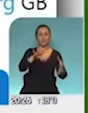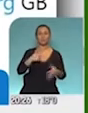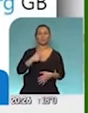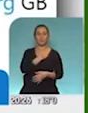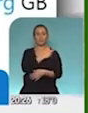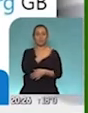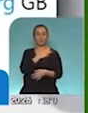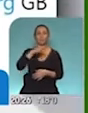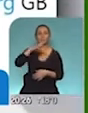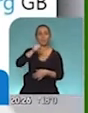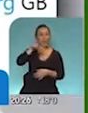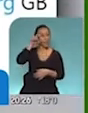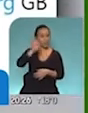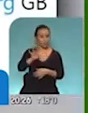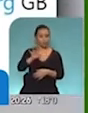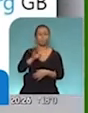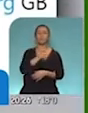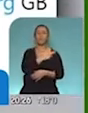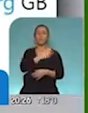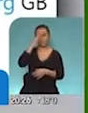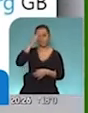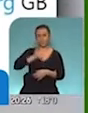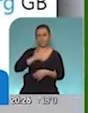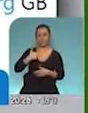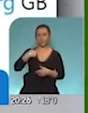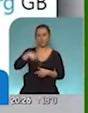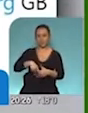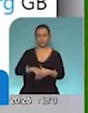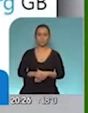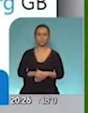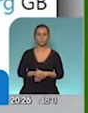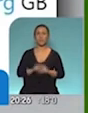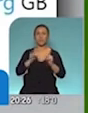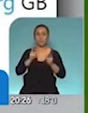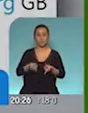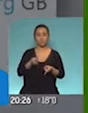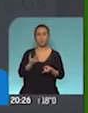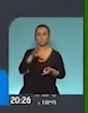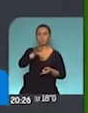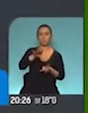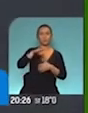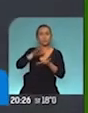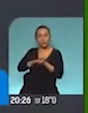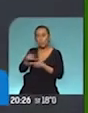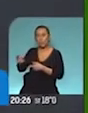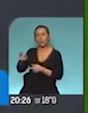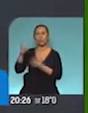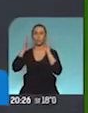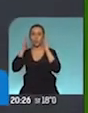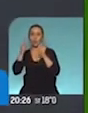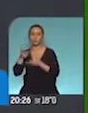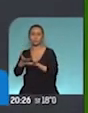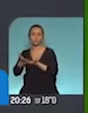repudiado constantemente por la mayoría del pueblo, y hoy hace estas declaraciones que a nosotros, la verdad, no nos